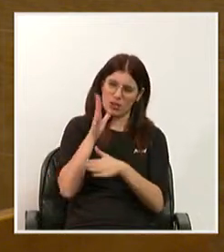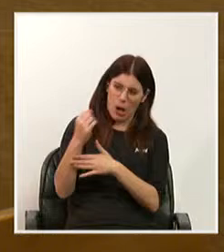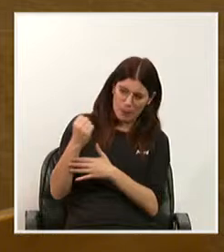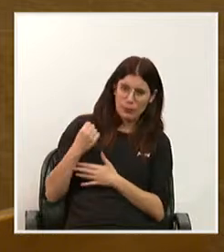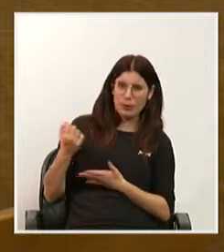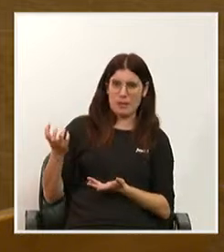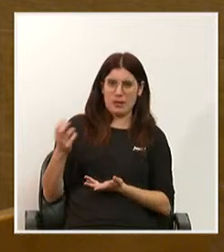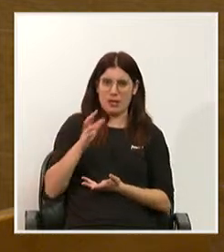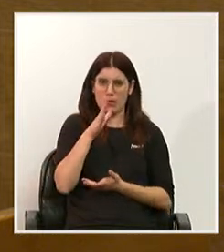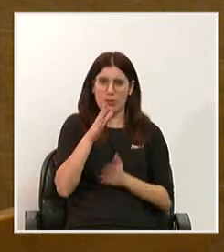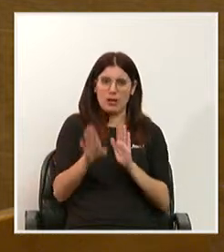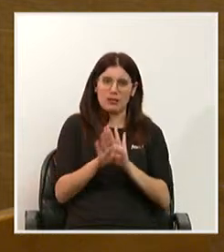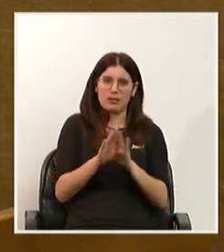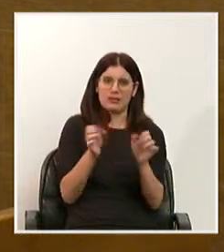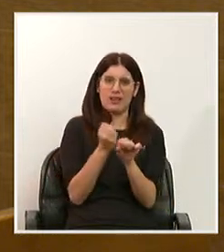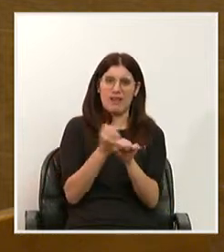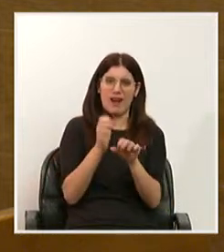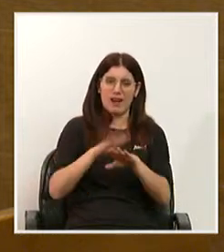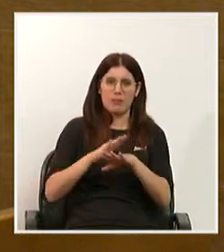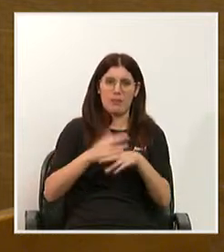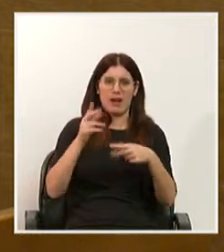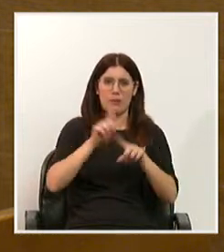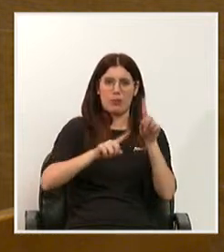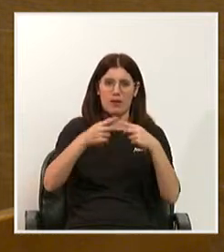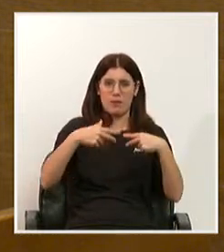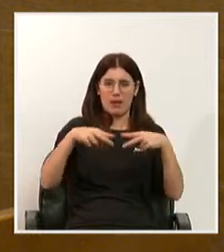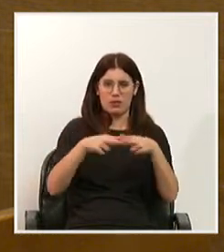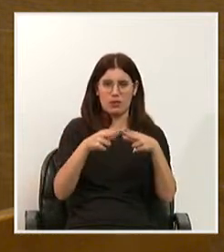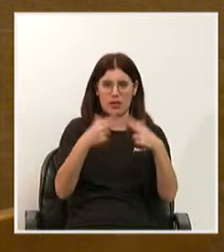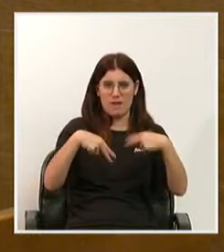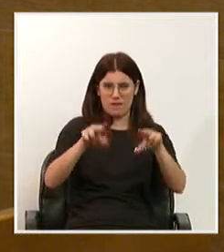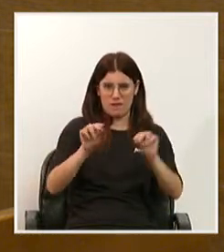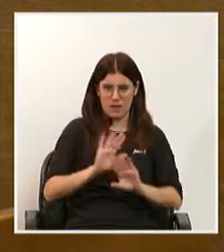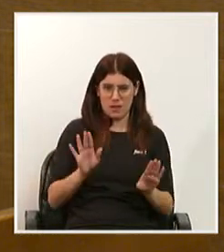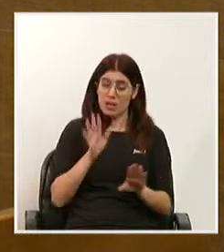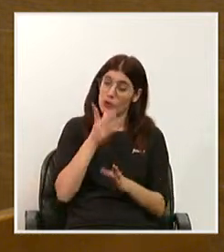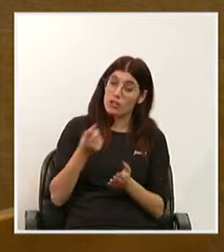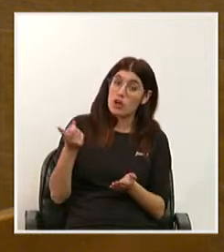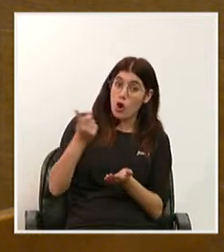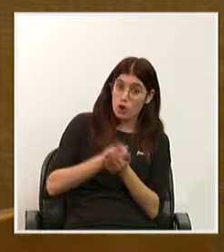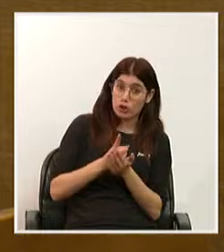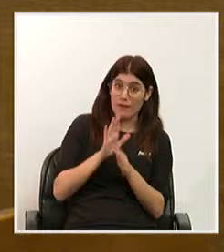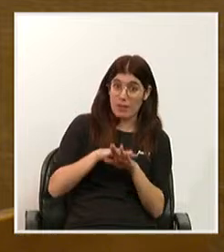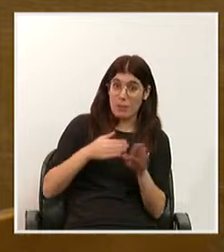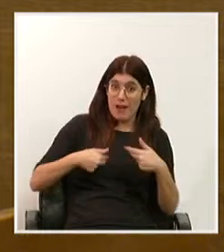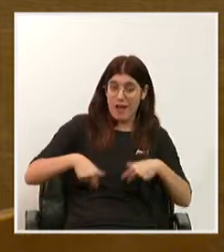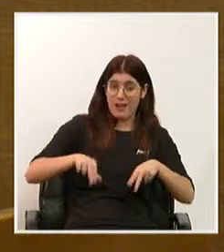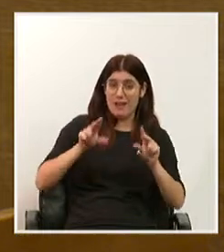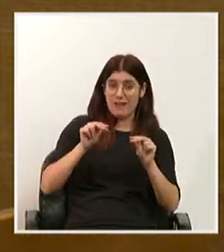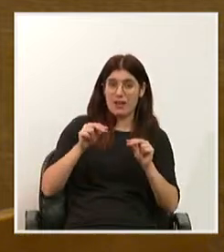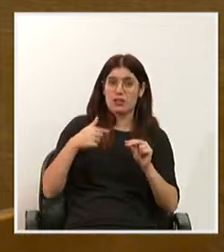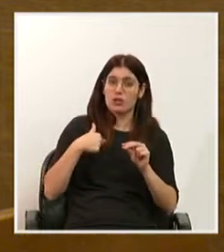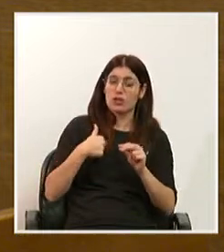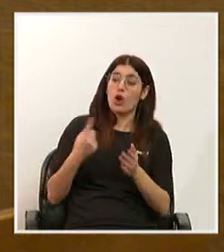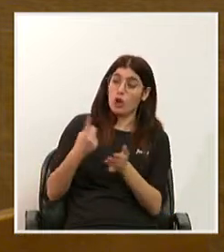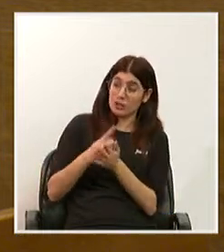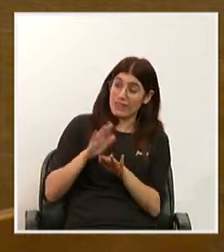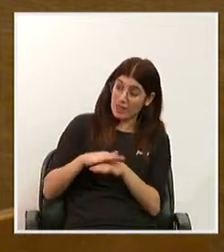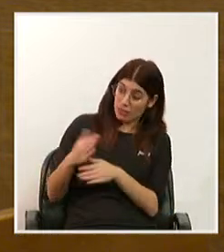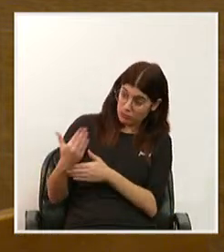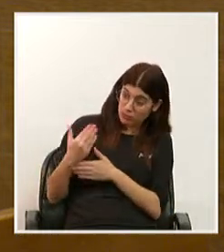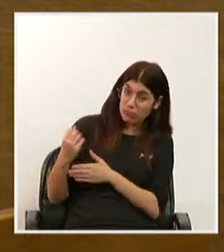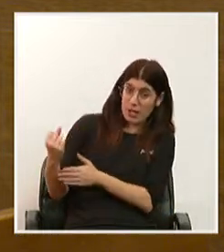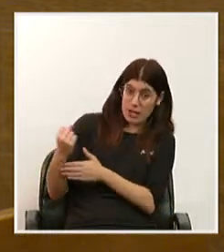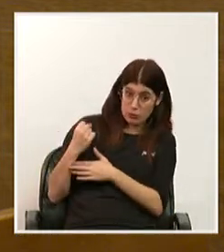no va a dejar de trabajar hasta acabar con este problema social así que una vez más y para acabar les vuelvo a tender la mano para que vuelvan a lo